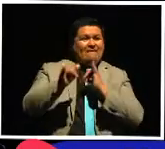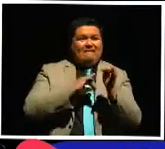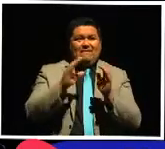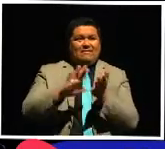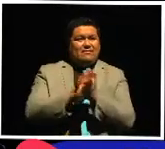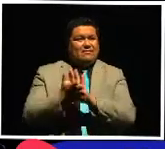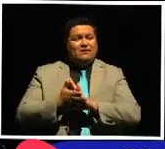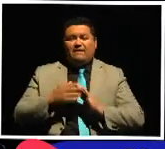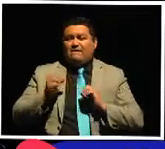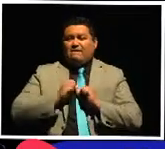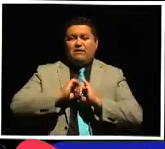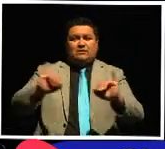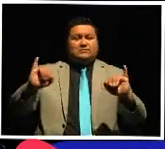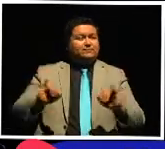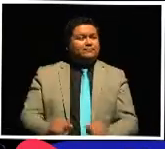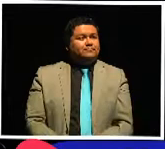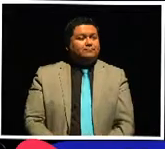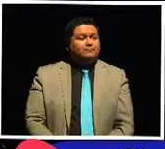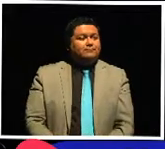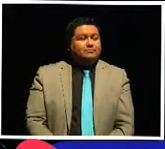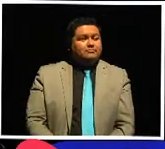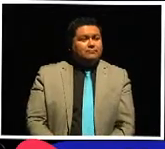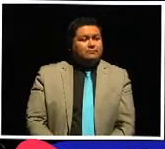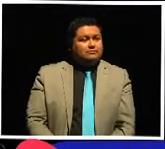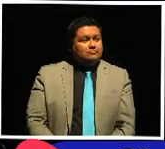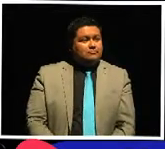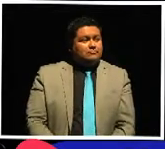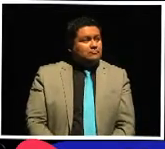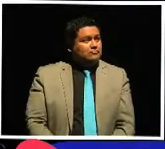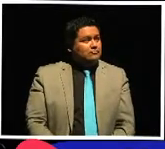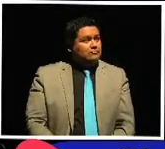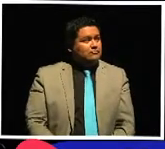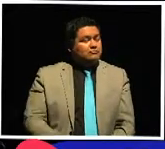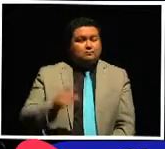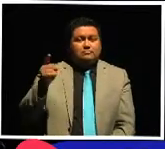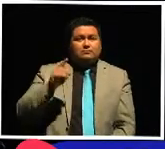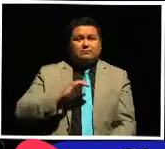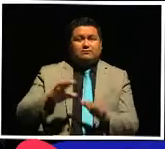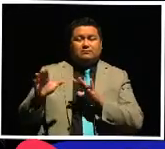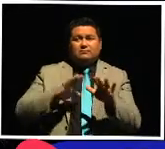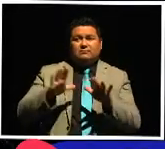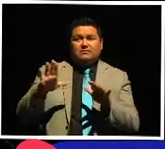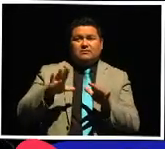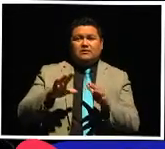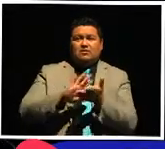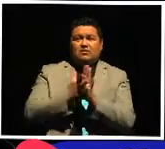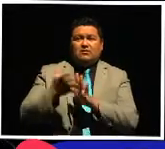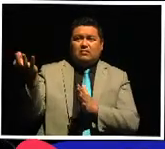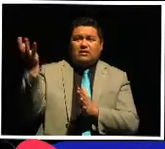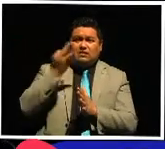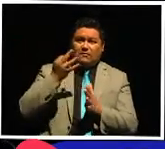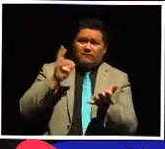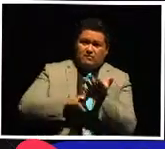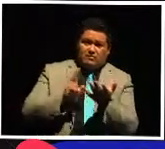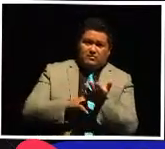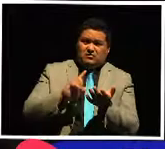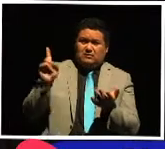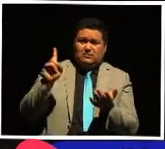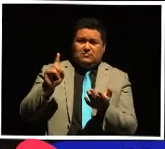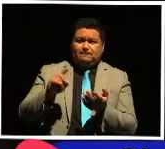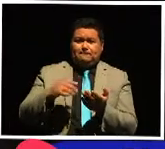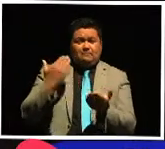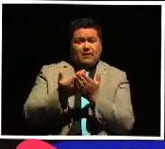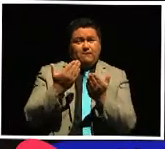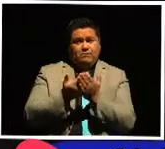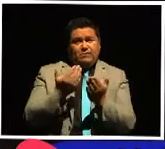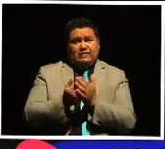teorías. ¿Cuál es el método científico? Si escuchamos una teoría, no hay que creer todo lo que escuchamos. Tenemos que hacer